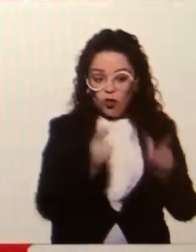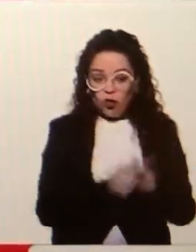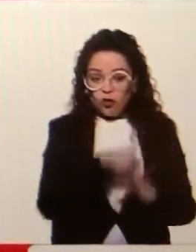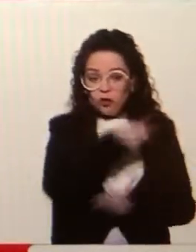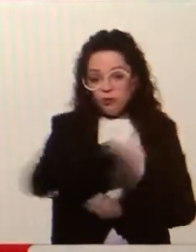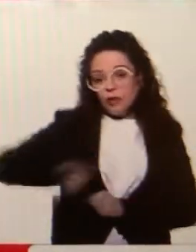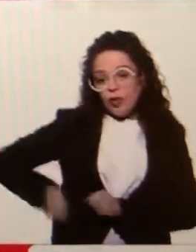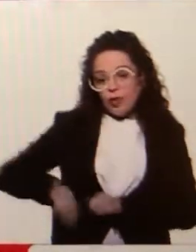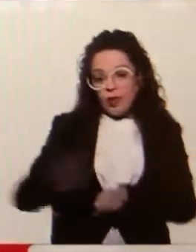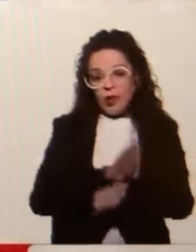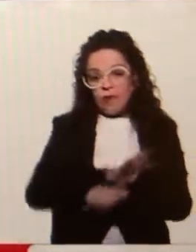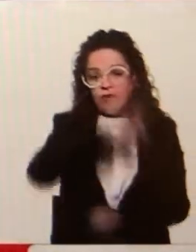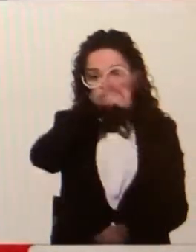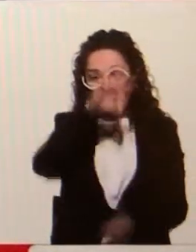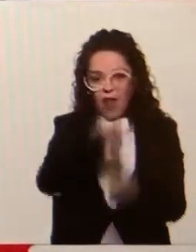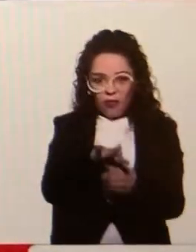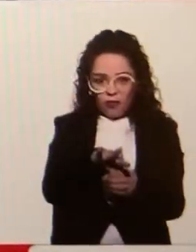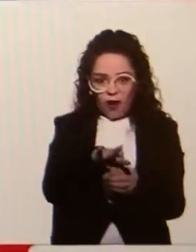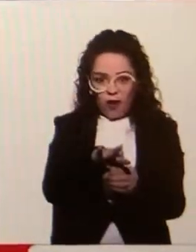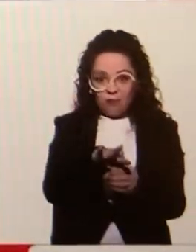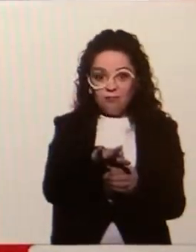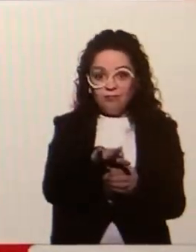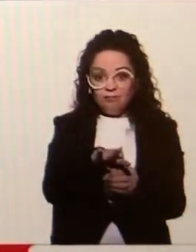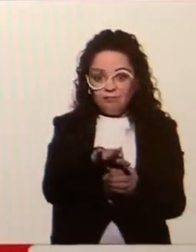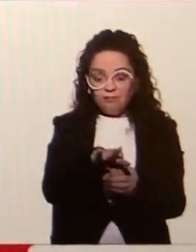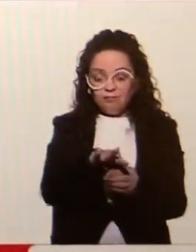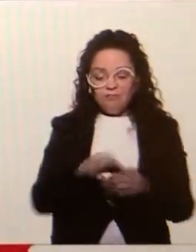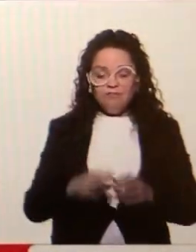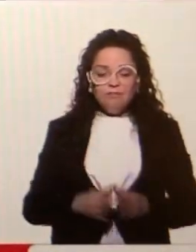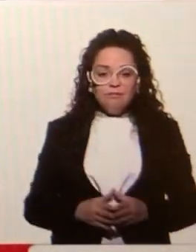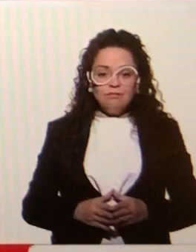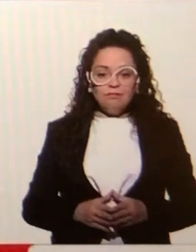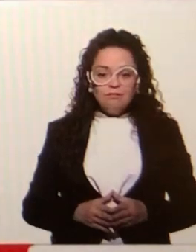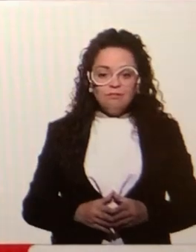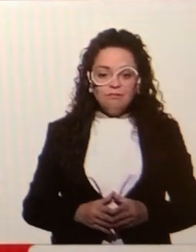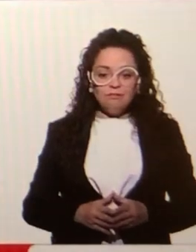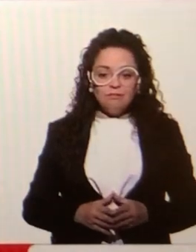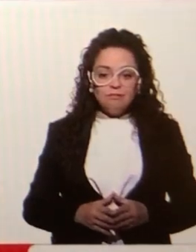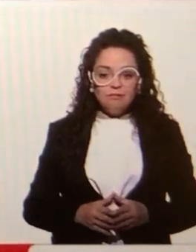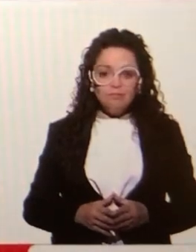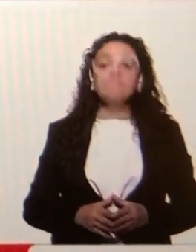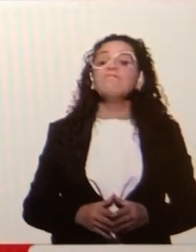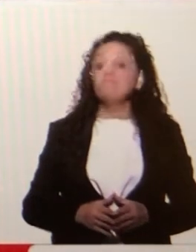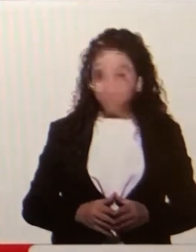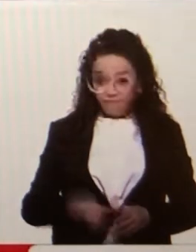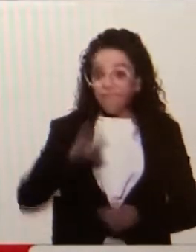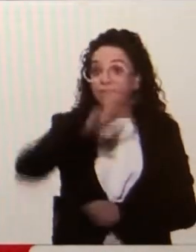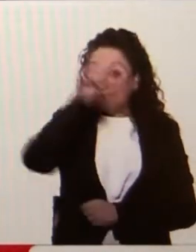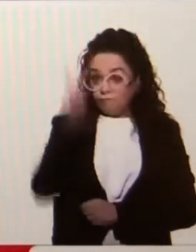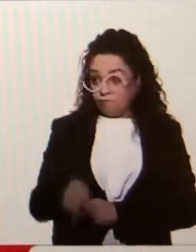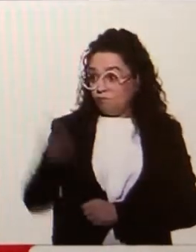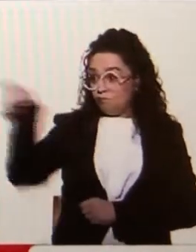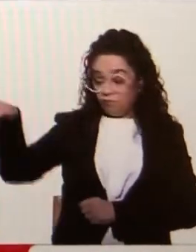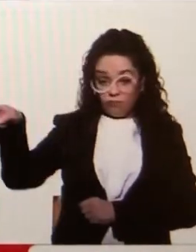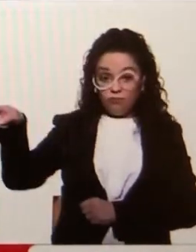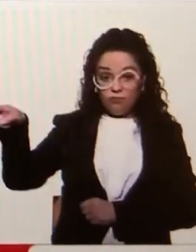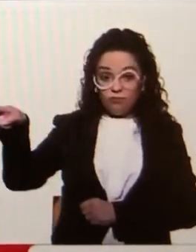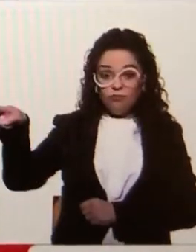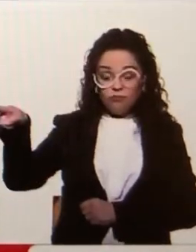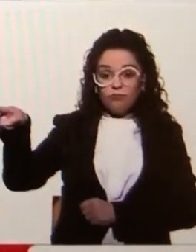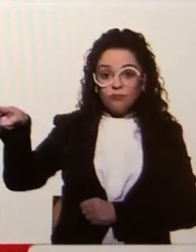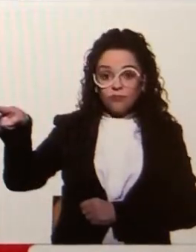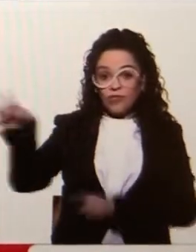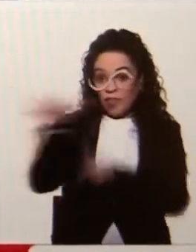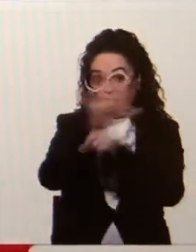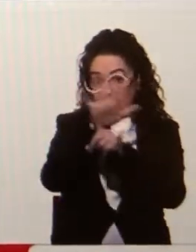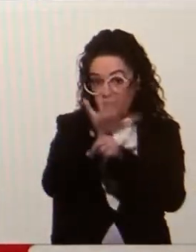los al aniversario del 2 de octubre los muchachos al parecer no se percataron